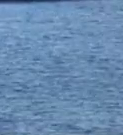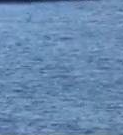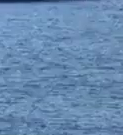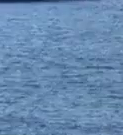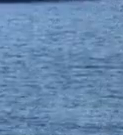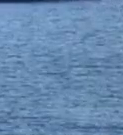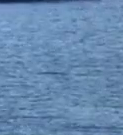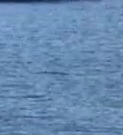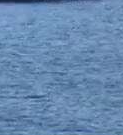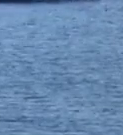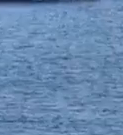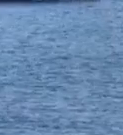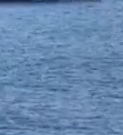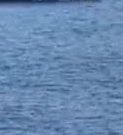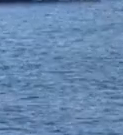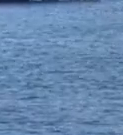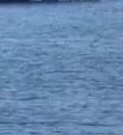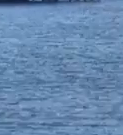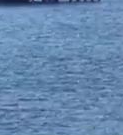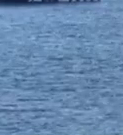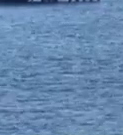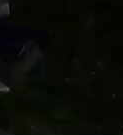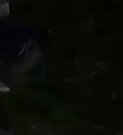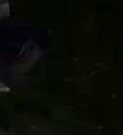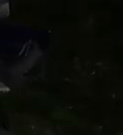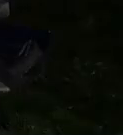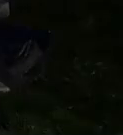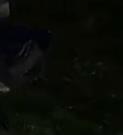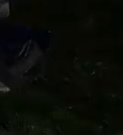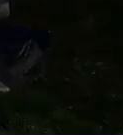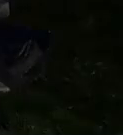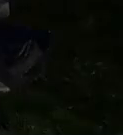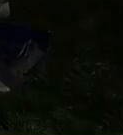y generar una mesa tripartita para la cual estamos